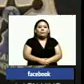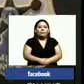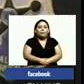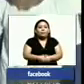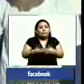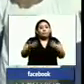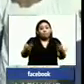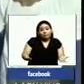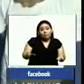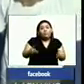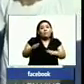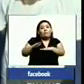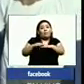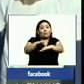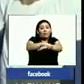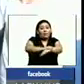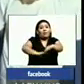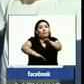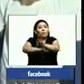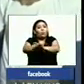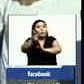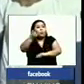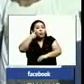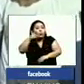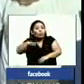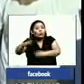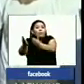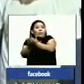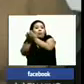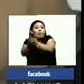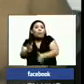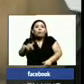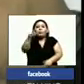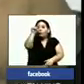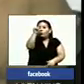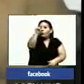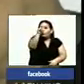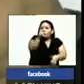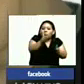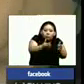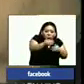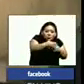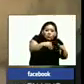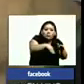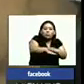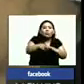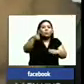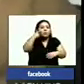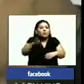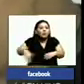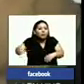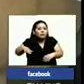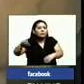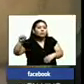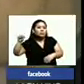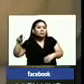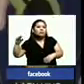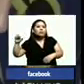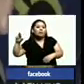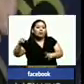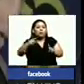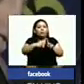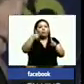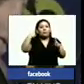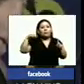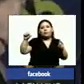Y se reportan Y más Capturas En la unión Por posesión Y tenencia De drogas Fue detenido En el barrio San Carlos De esa ciudad Steven